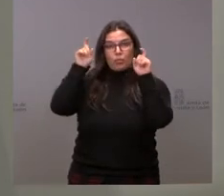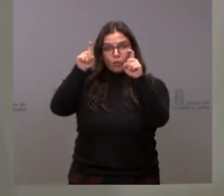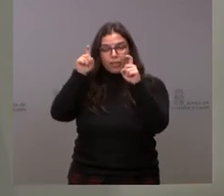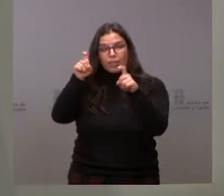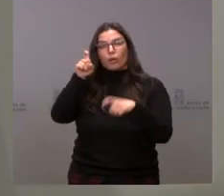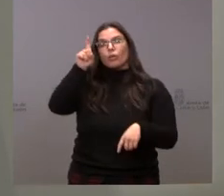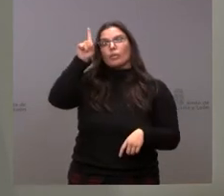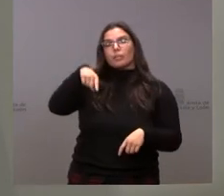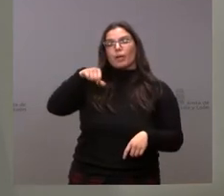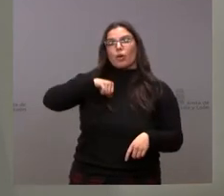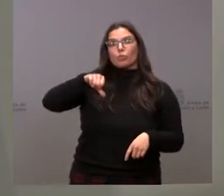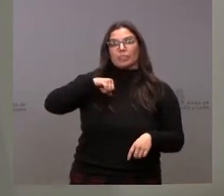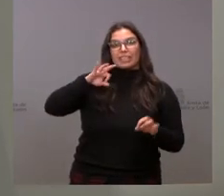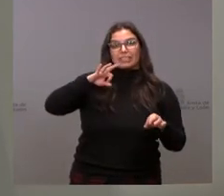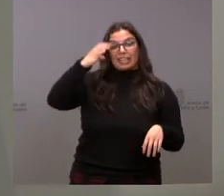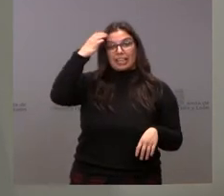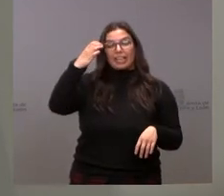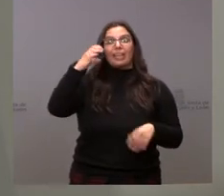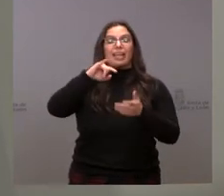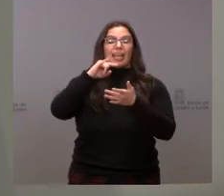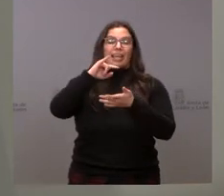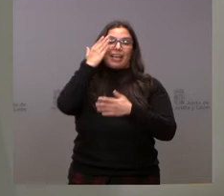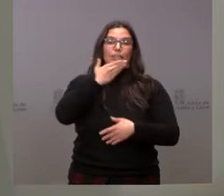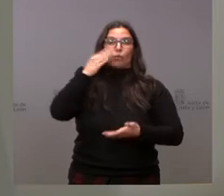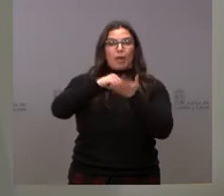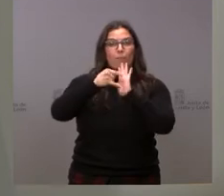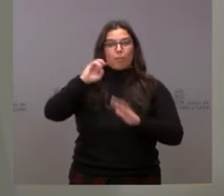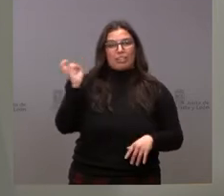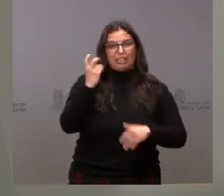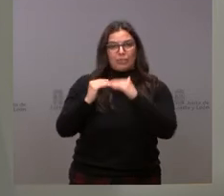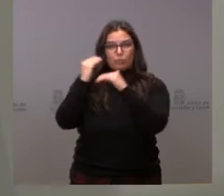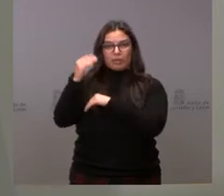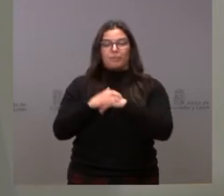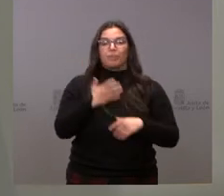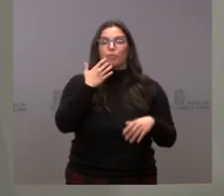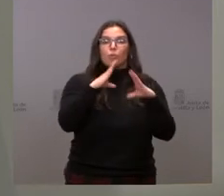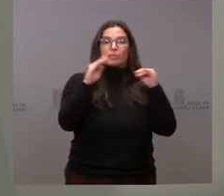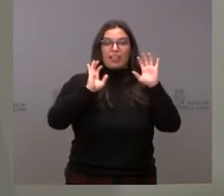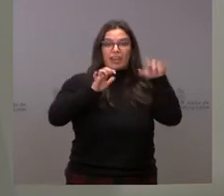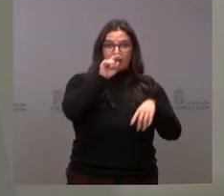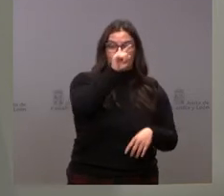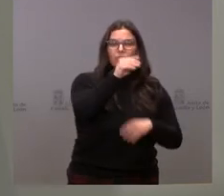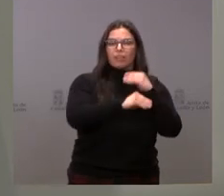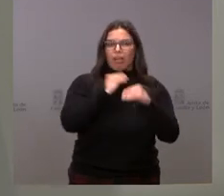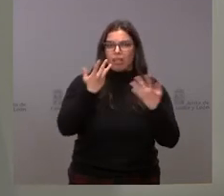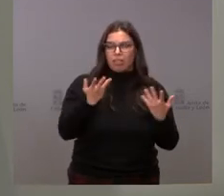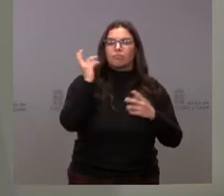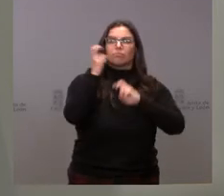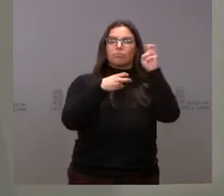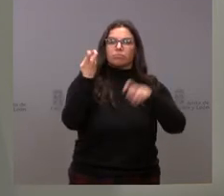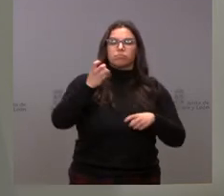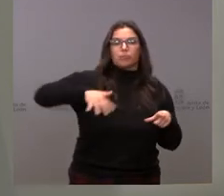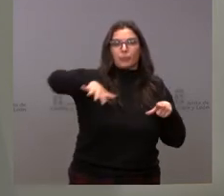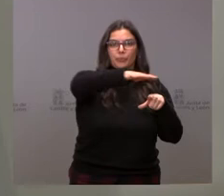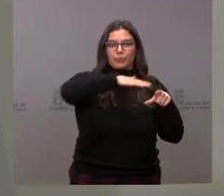del rey y la escuela politécnica superior en el caso de la universidad de león en la renovación del campus